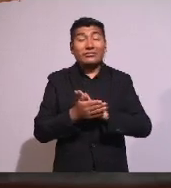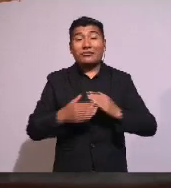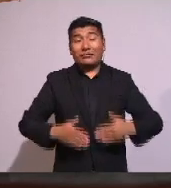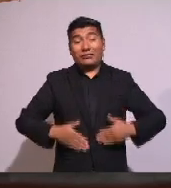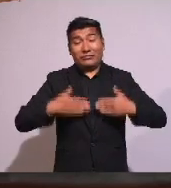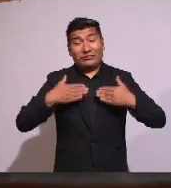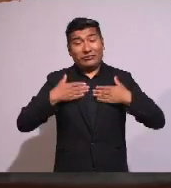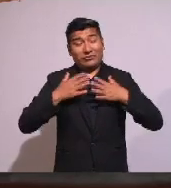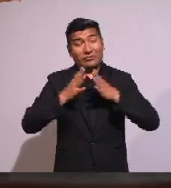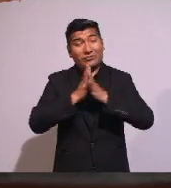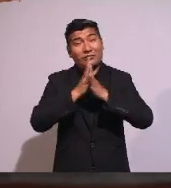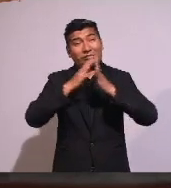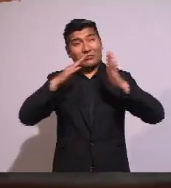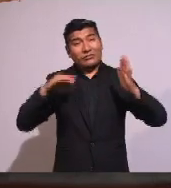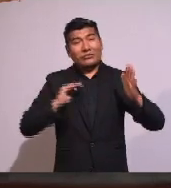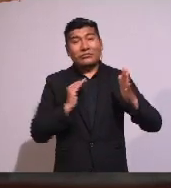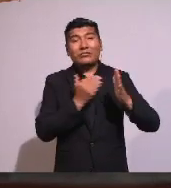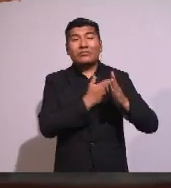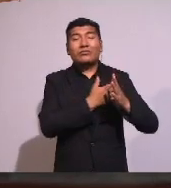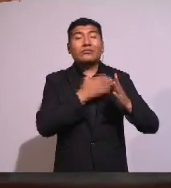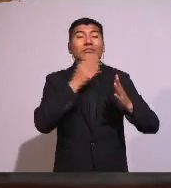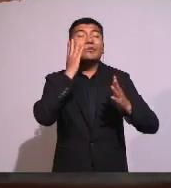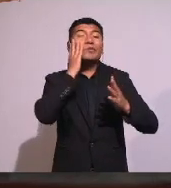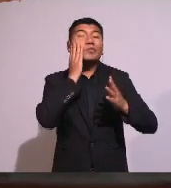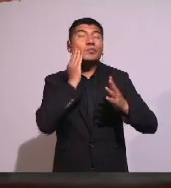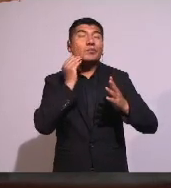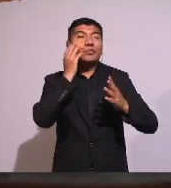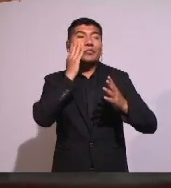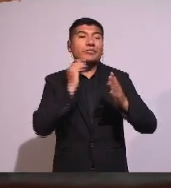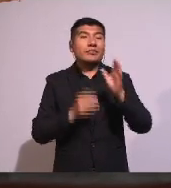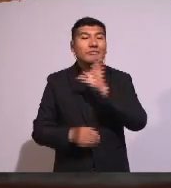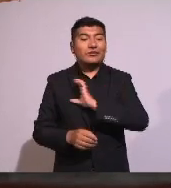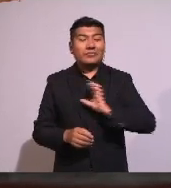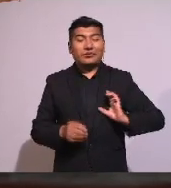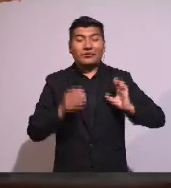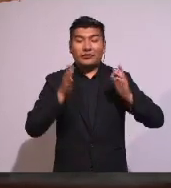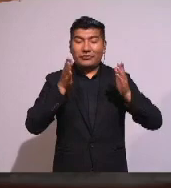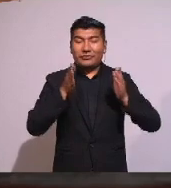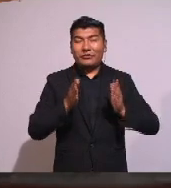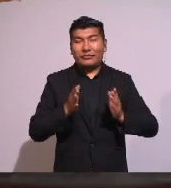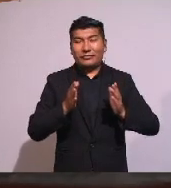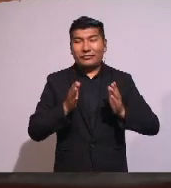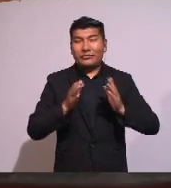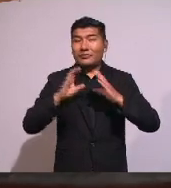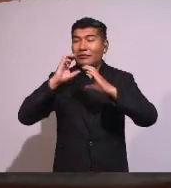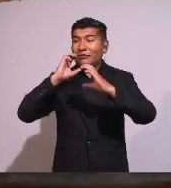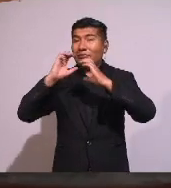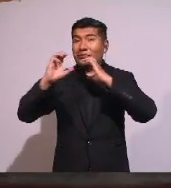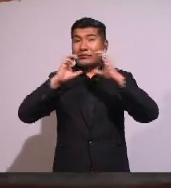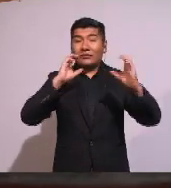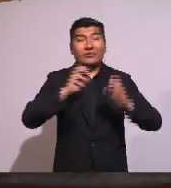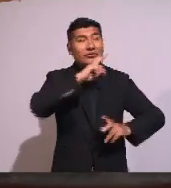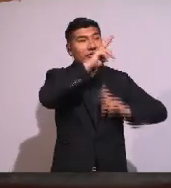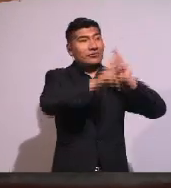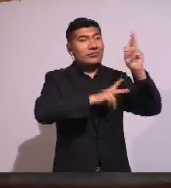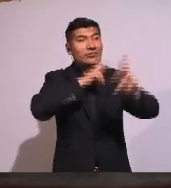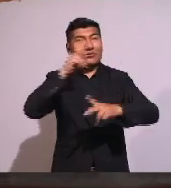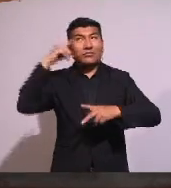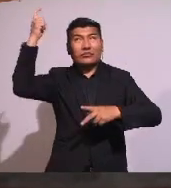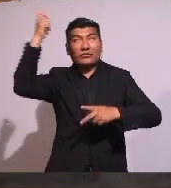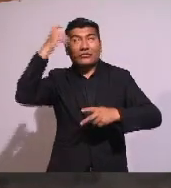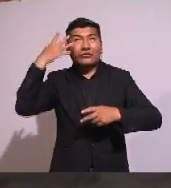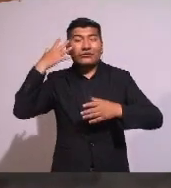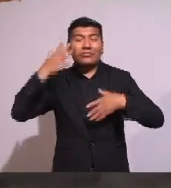Viviendo intensamente nuestra experiencia cristiana, comunicando a los demás la luz, la alegría,